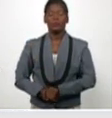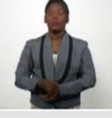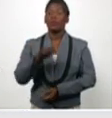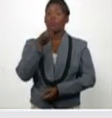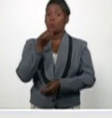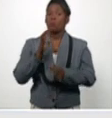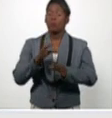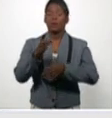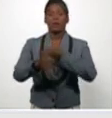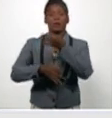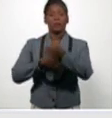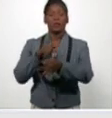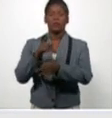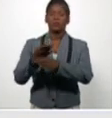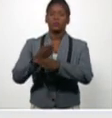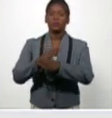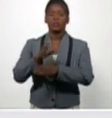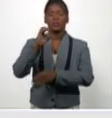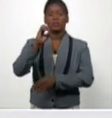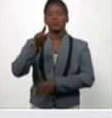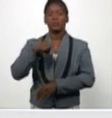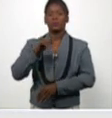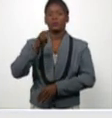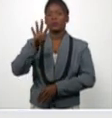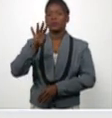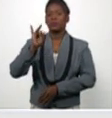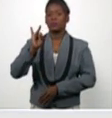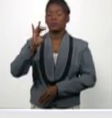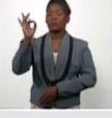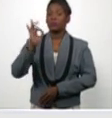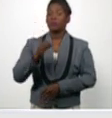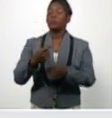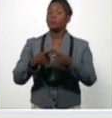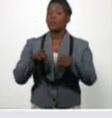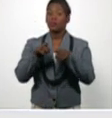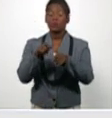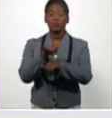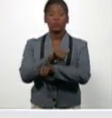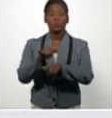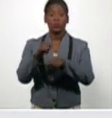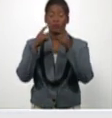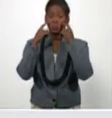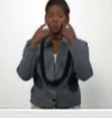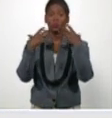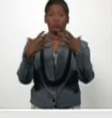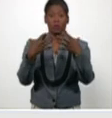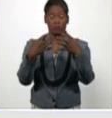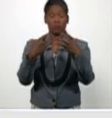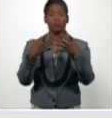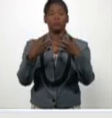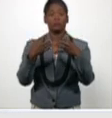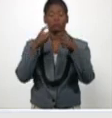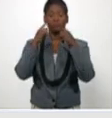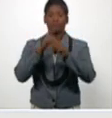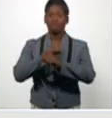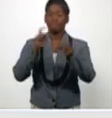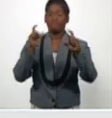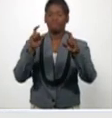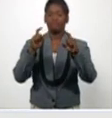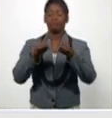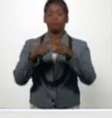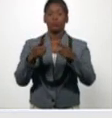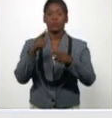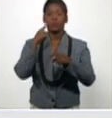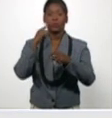de 0,47%, pero también puedo decir que es la cifra